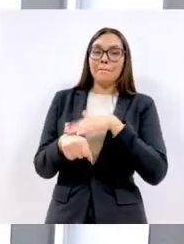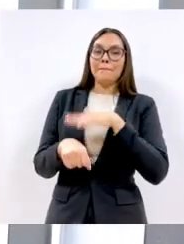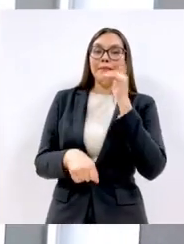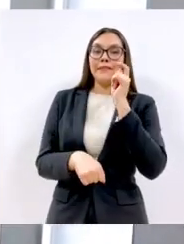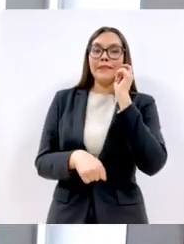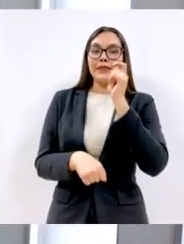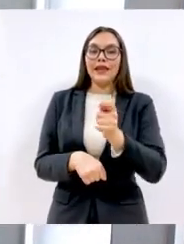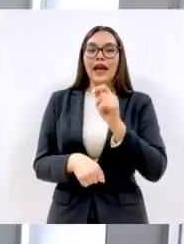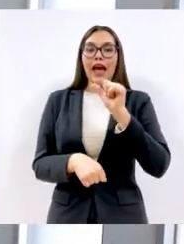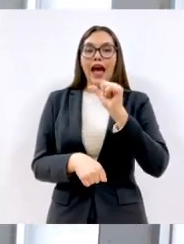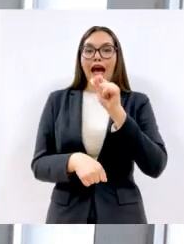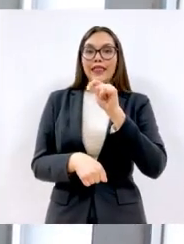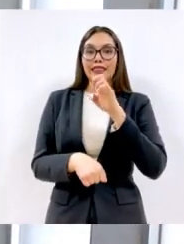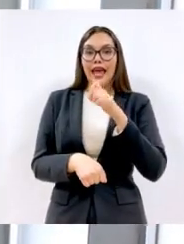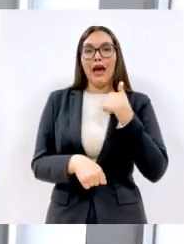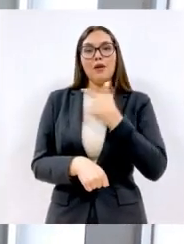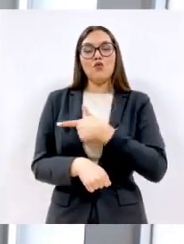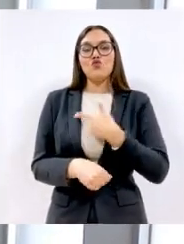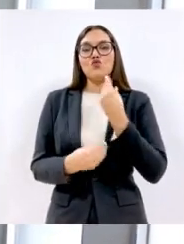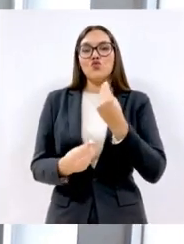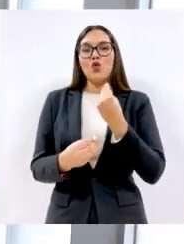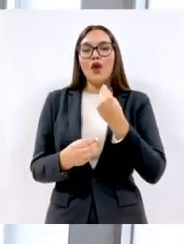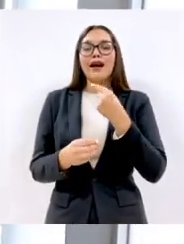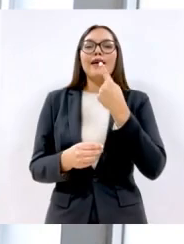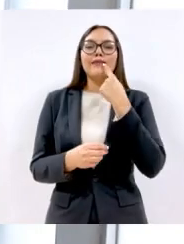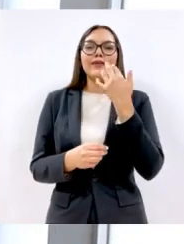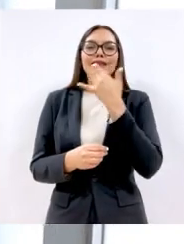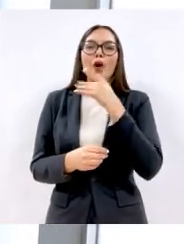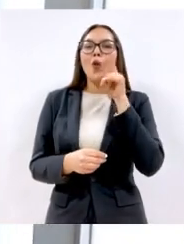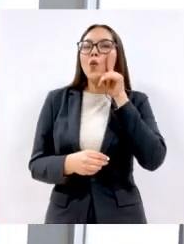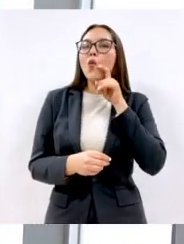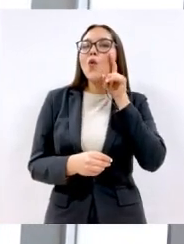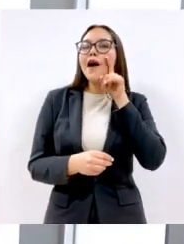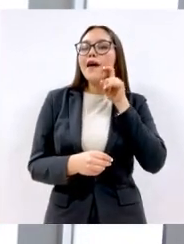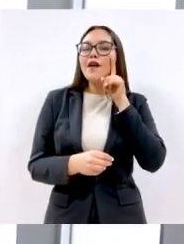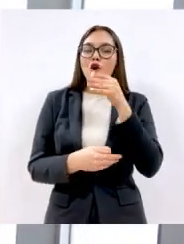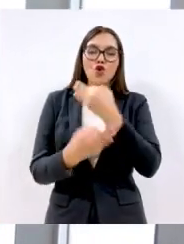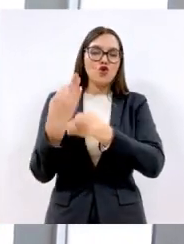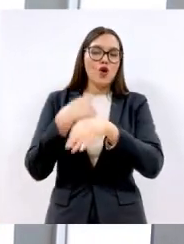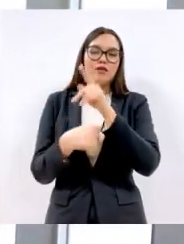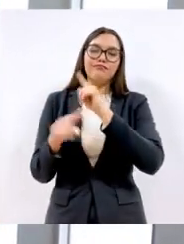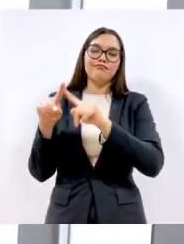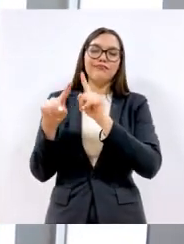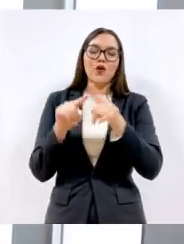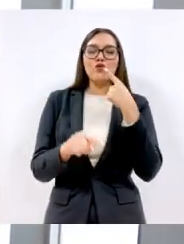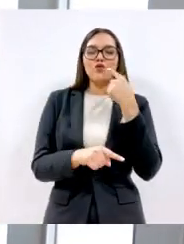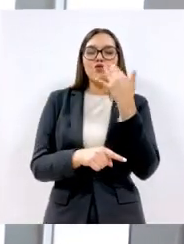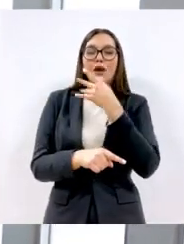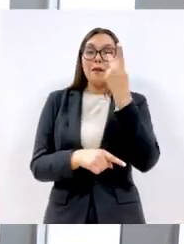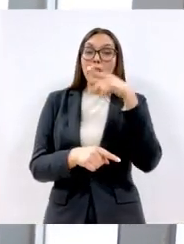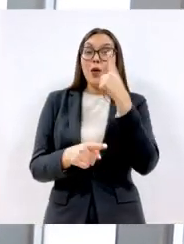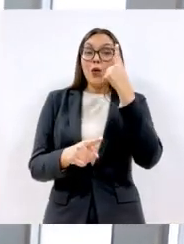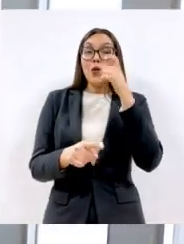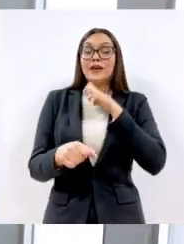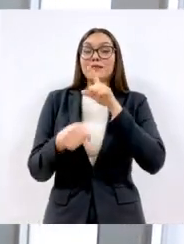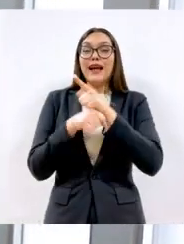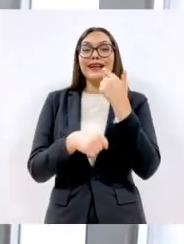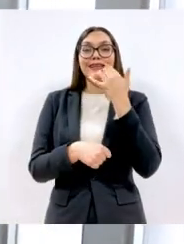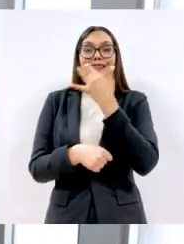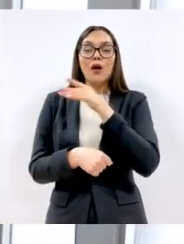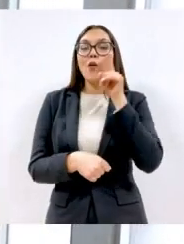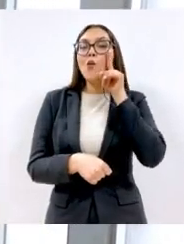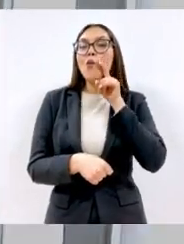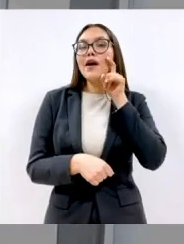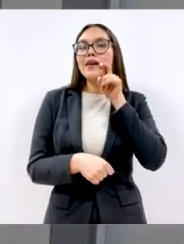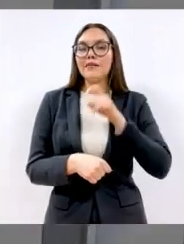mucho en el latte me gusta mucho el sabor guayaba. Me gustan mucho todos los dulces, pero específicamente los que tienen sabor guayaba me